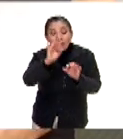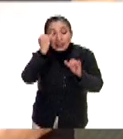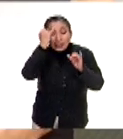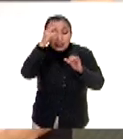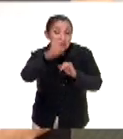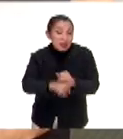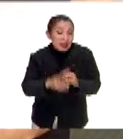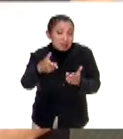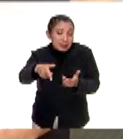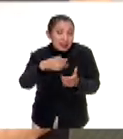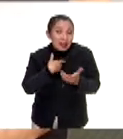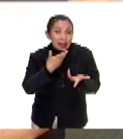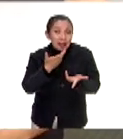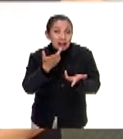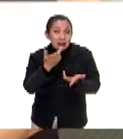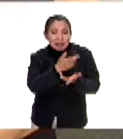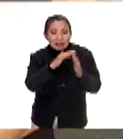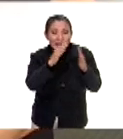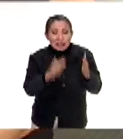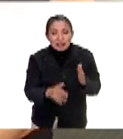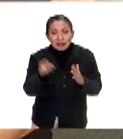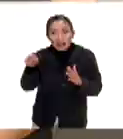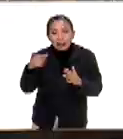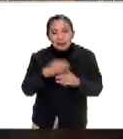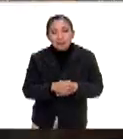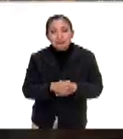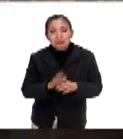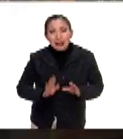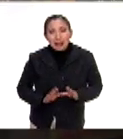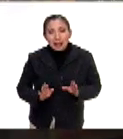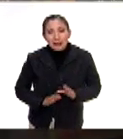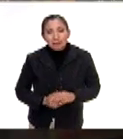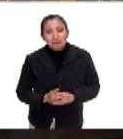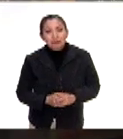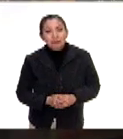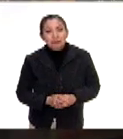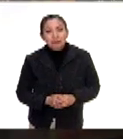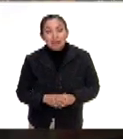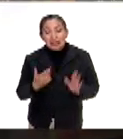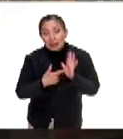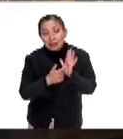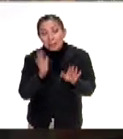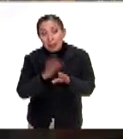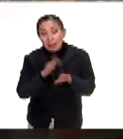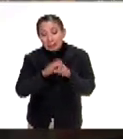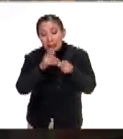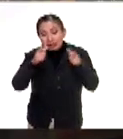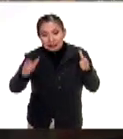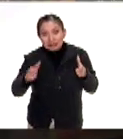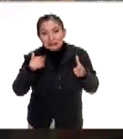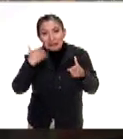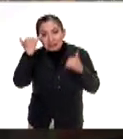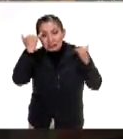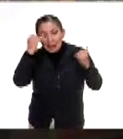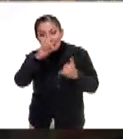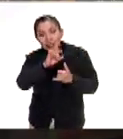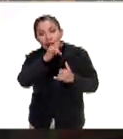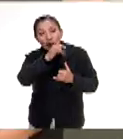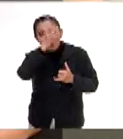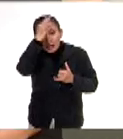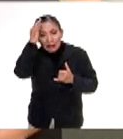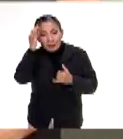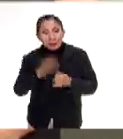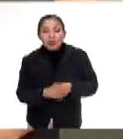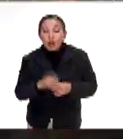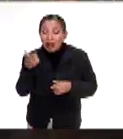y realidades de esta casa y de esa pareja. Que se acrecentarán incluso más todavía, si es posible, la imagen de Diego y de Frida,